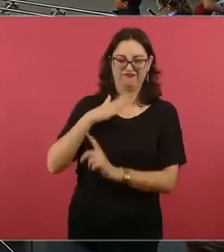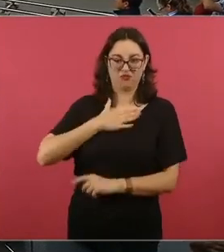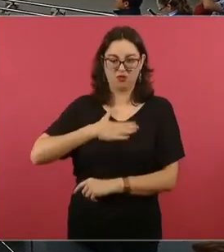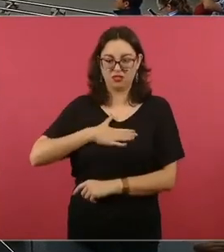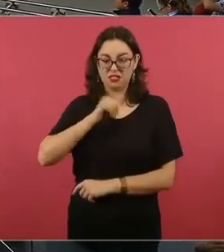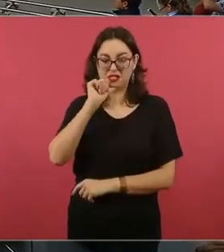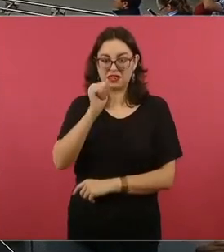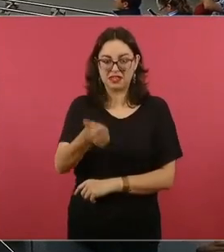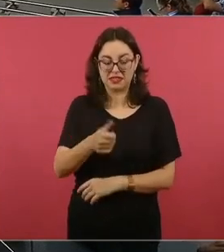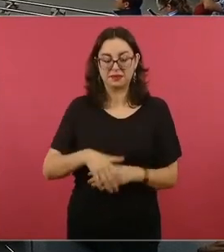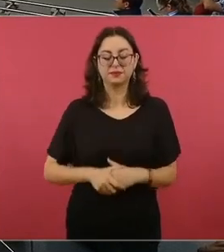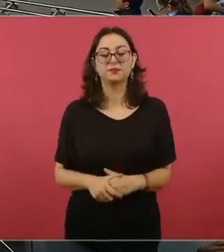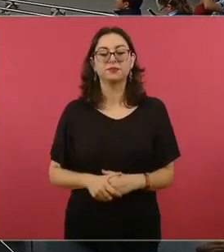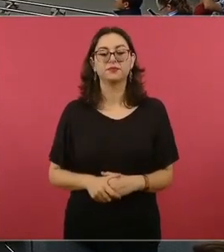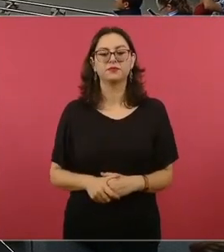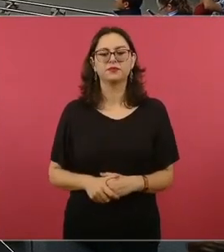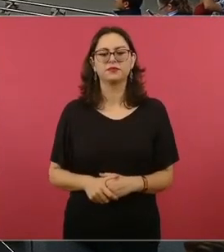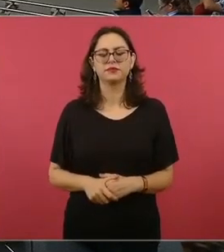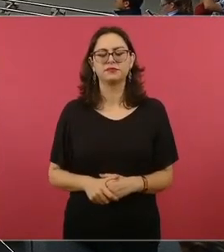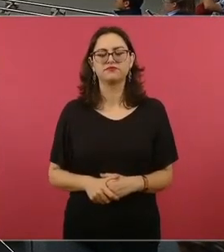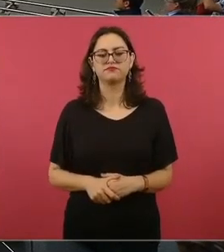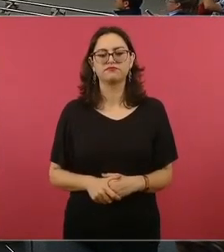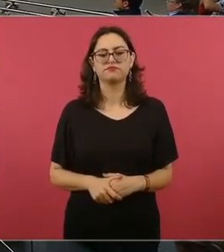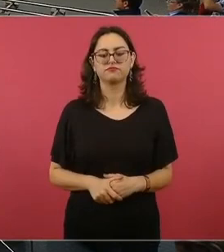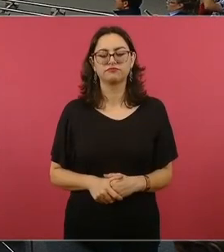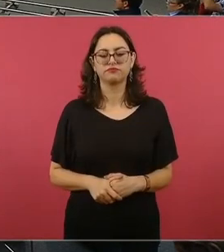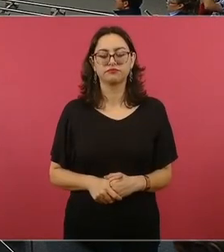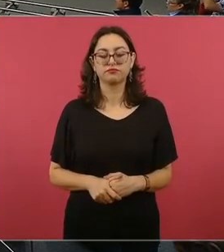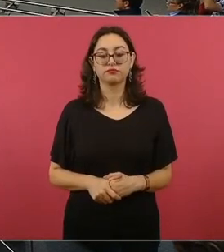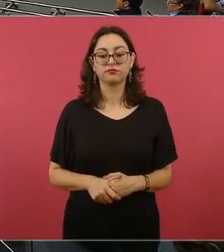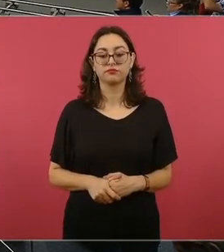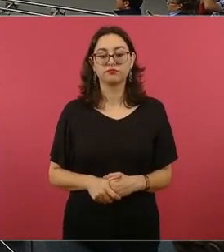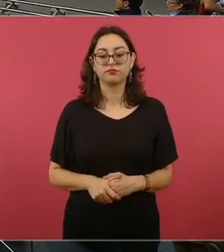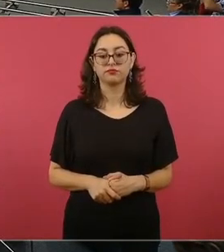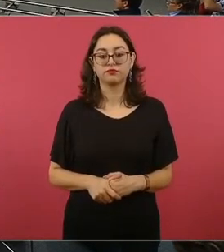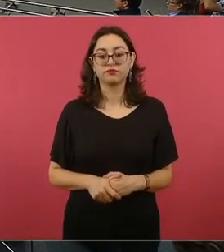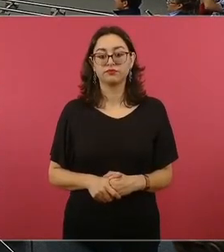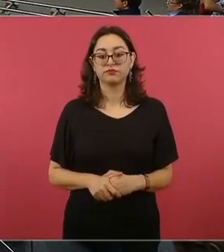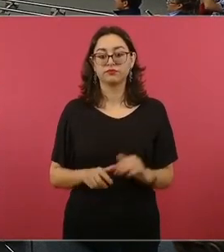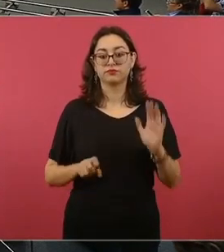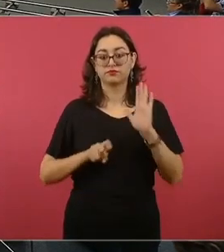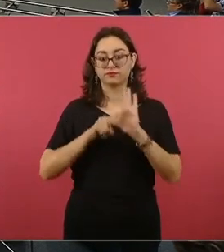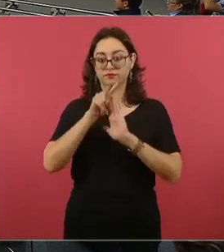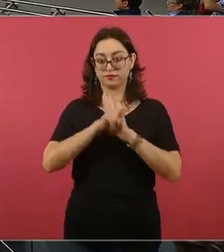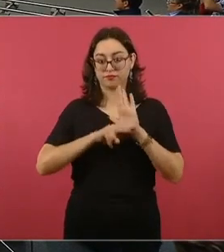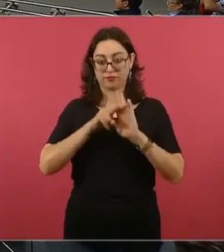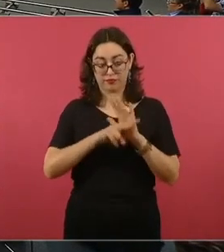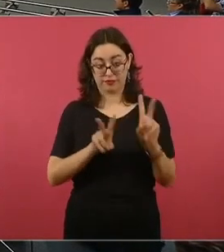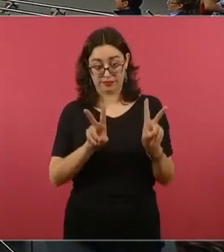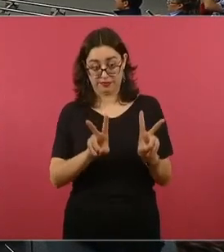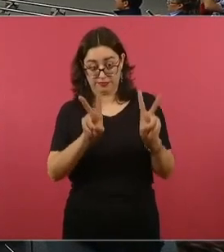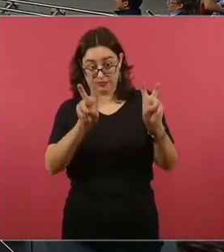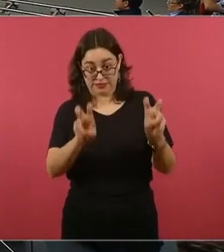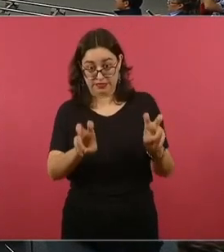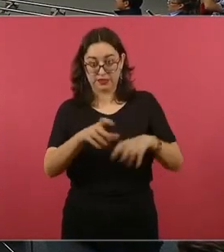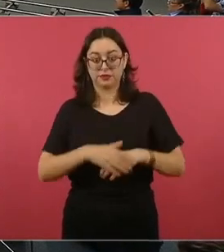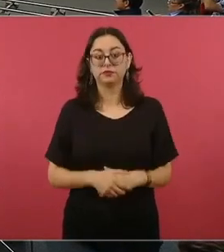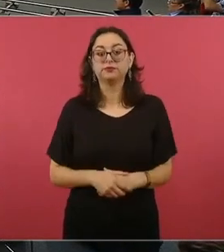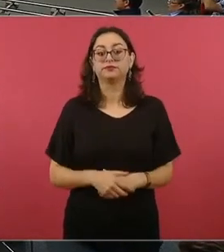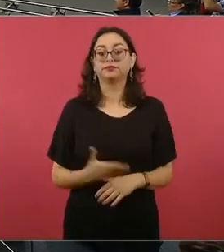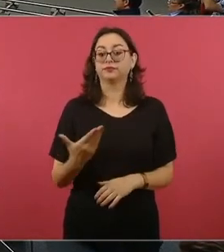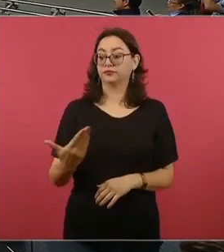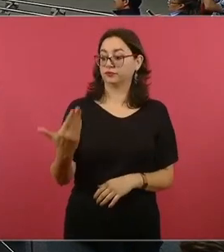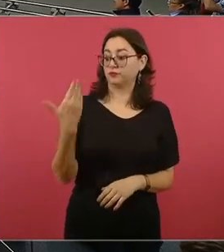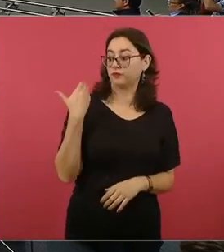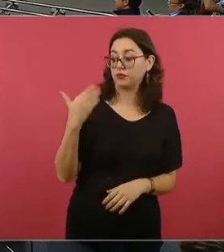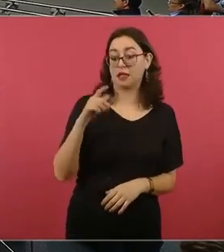Manuel López Obrador es el tercer personaje más popular entre las personalidades que transmiten en vivo. Vengan para la que plataforma Stream Charters dio a conocer el